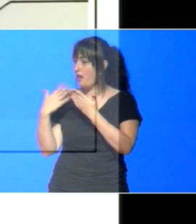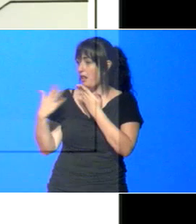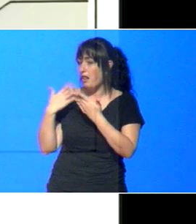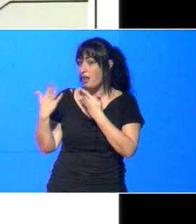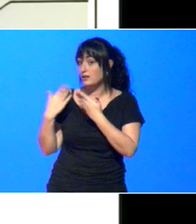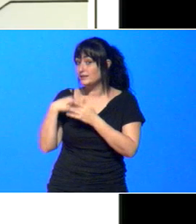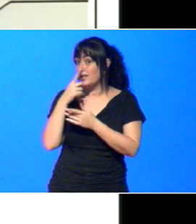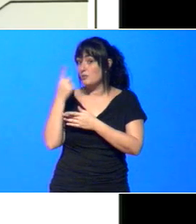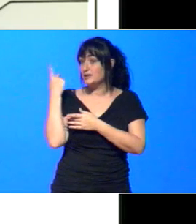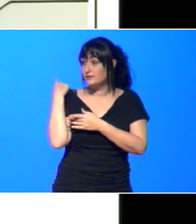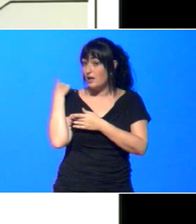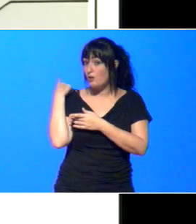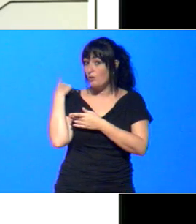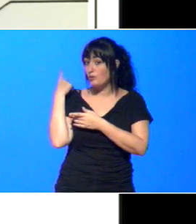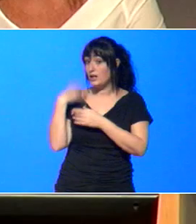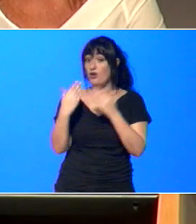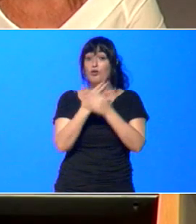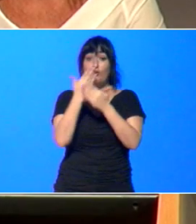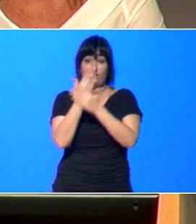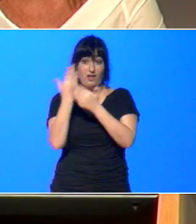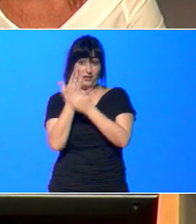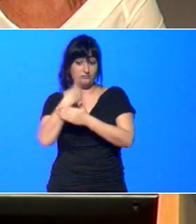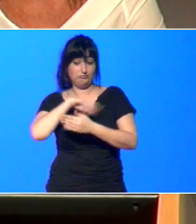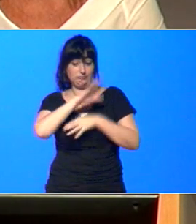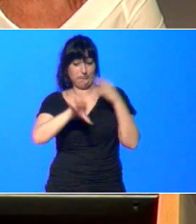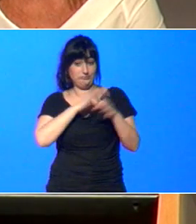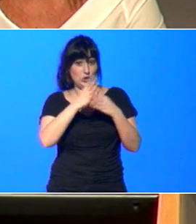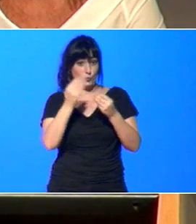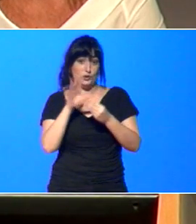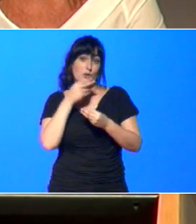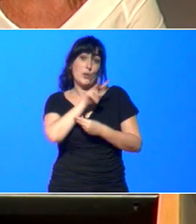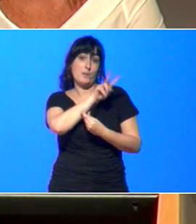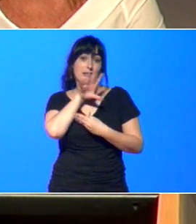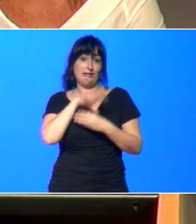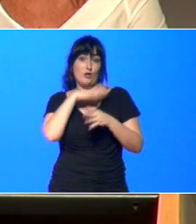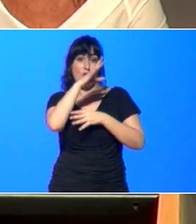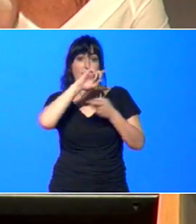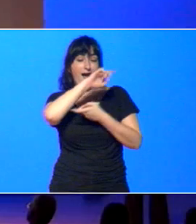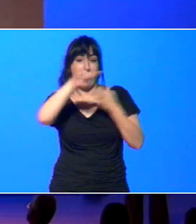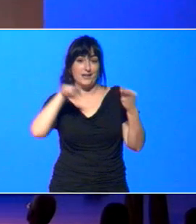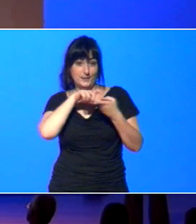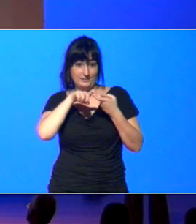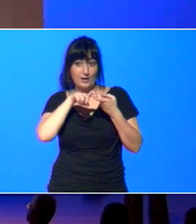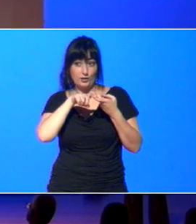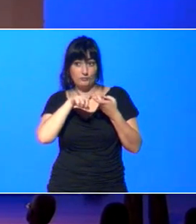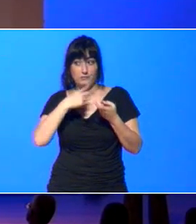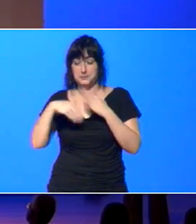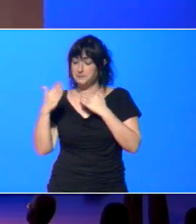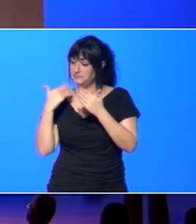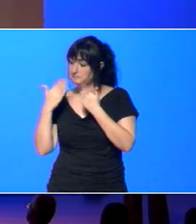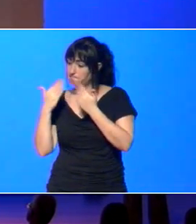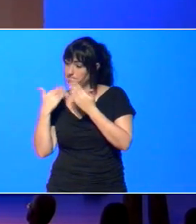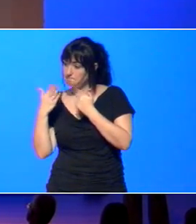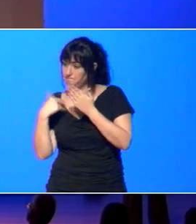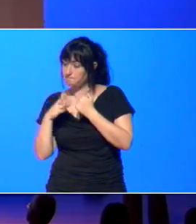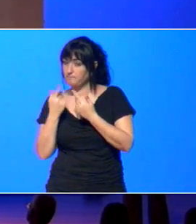año pasado, en el marco de esas jornadas que hicimos para celebrar nuestro 25 aniversario, ellos hicieron esta diapo donde ellos querían representar un poco dentro